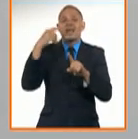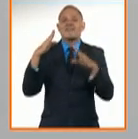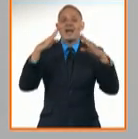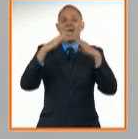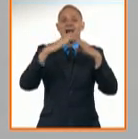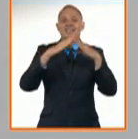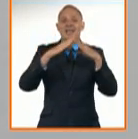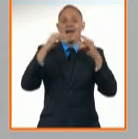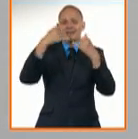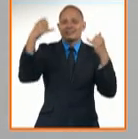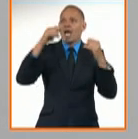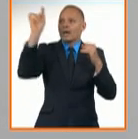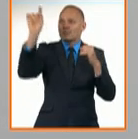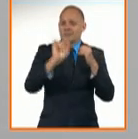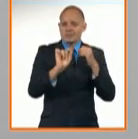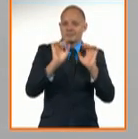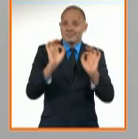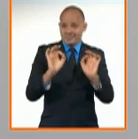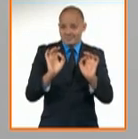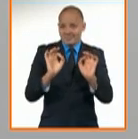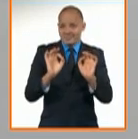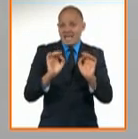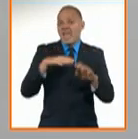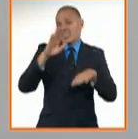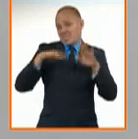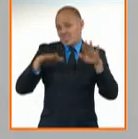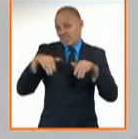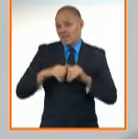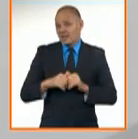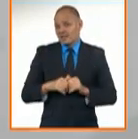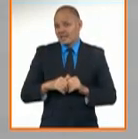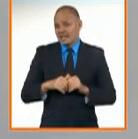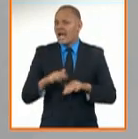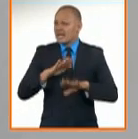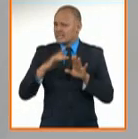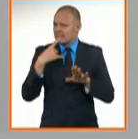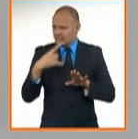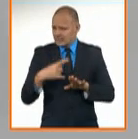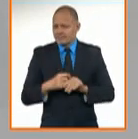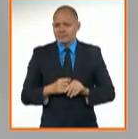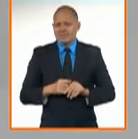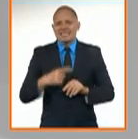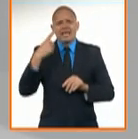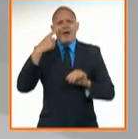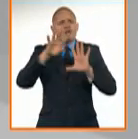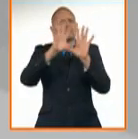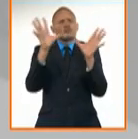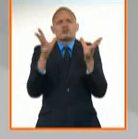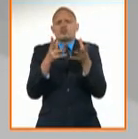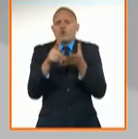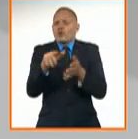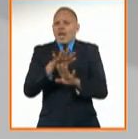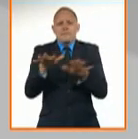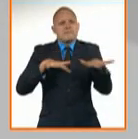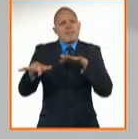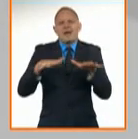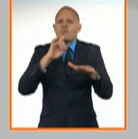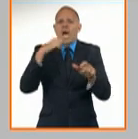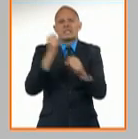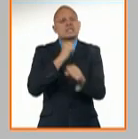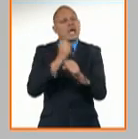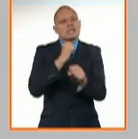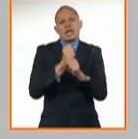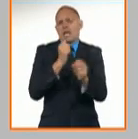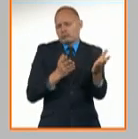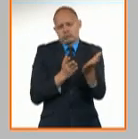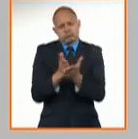cuando o cursi como decía el sistema está hecho para trabajar ininterrumpidamente se calcula en los circuitos